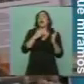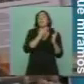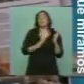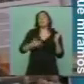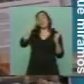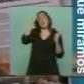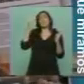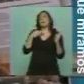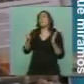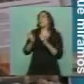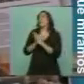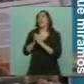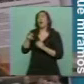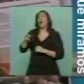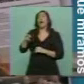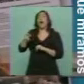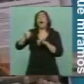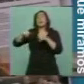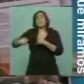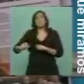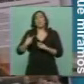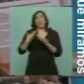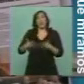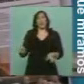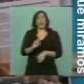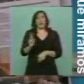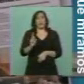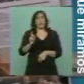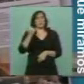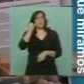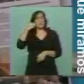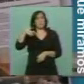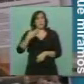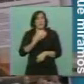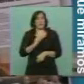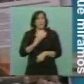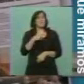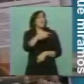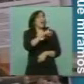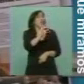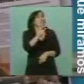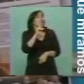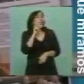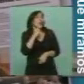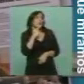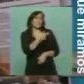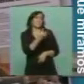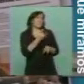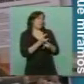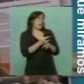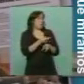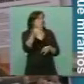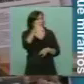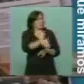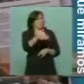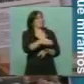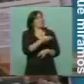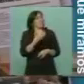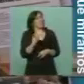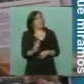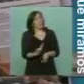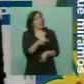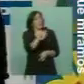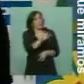la renuncia Aparentemente dónde estás Doris no te veo Doris por acá ah Doris Ahí está siempre por bueno